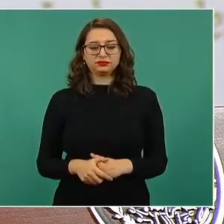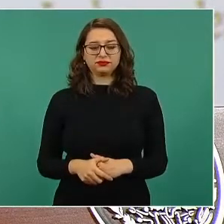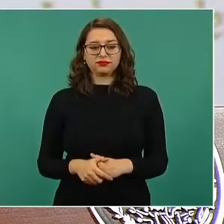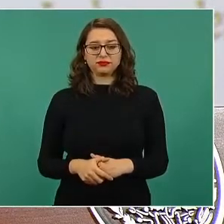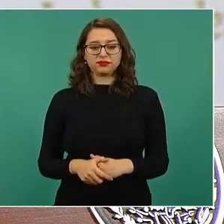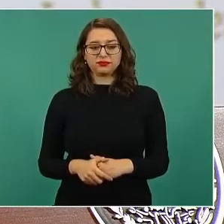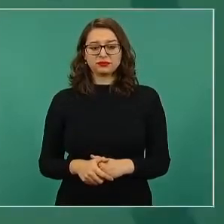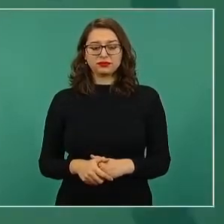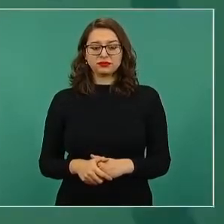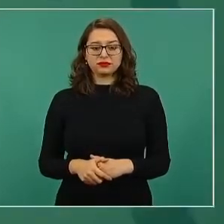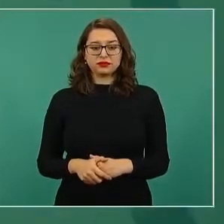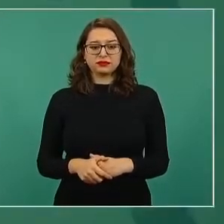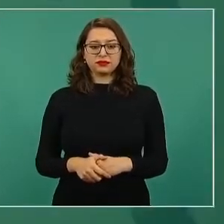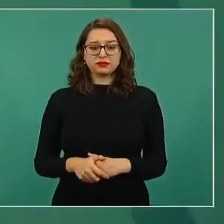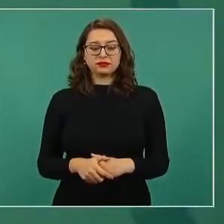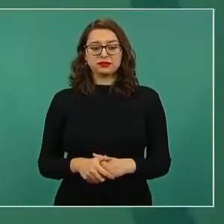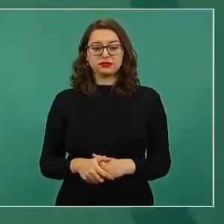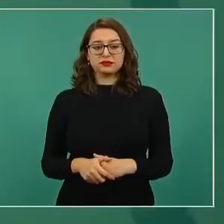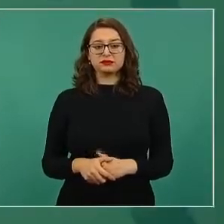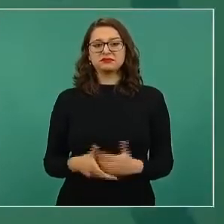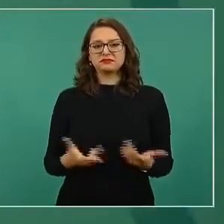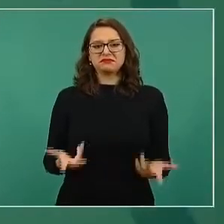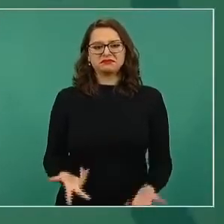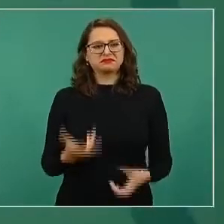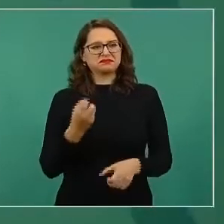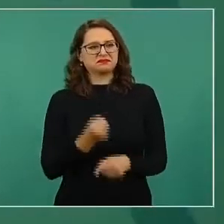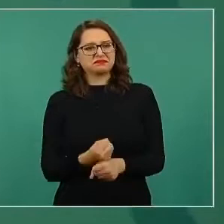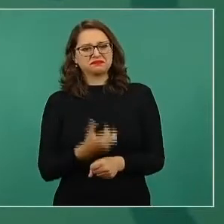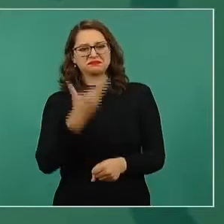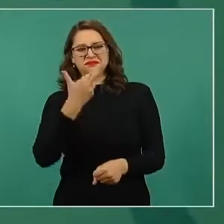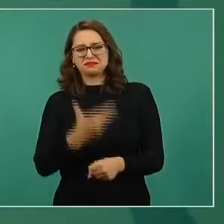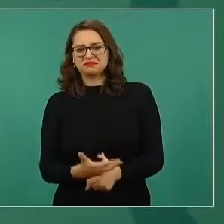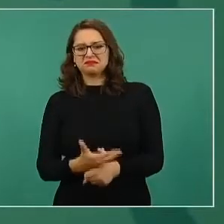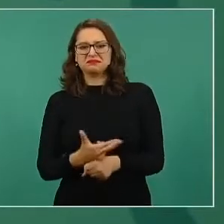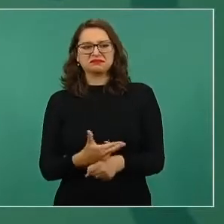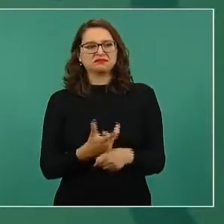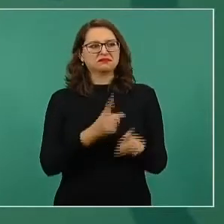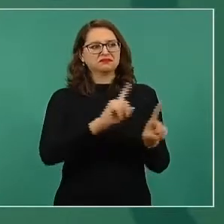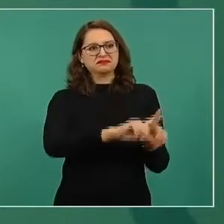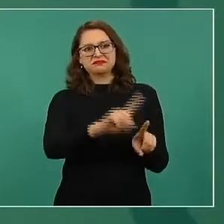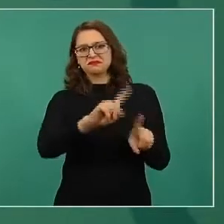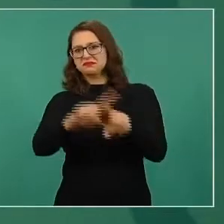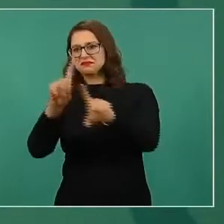Y secretarios, todos los que estuvieron en Pemex,